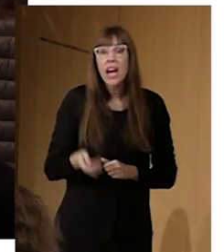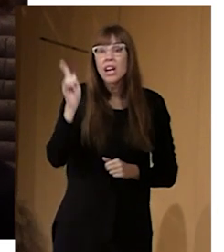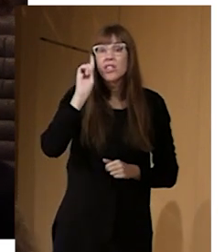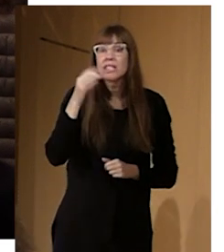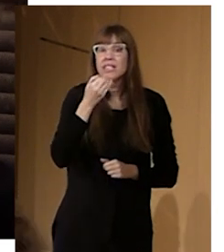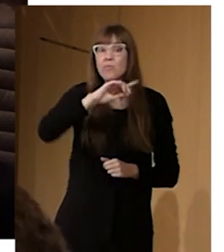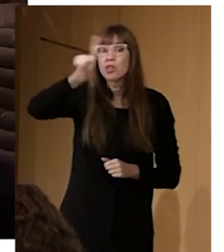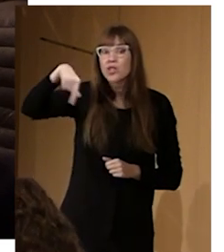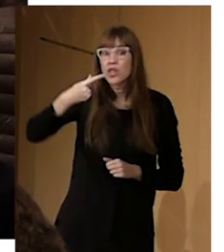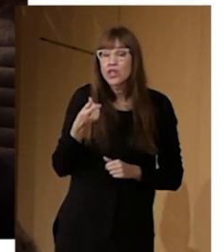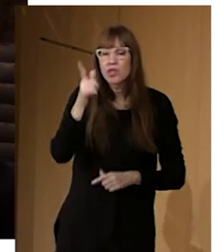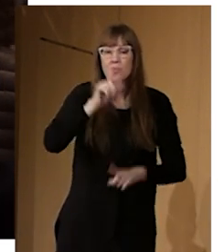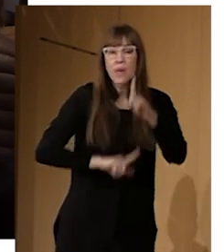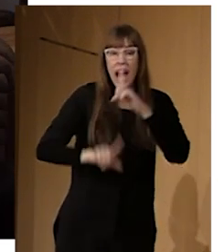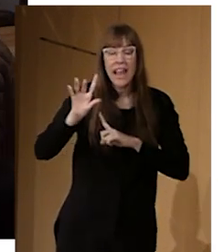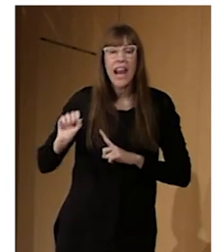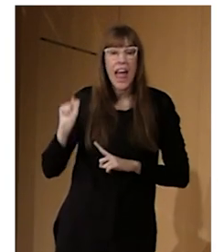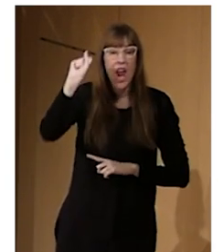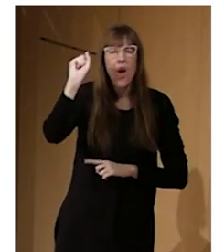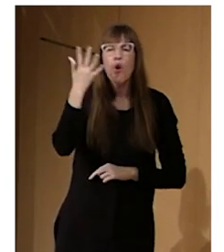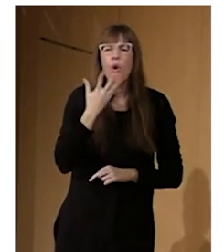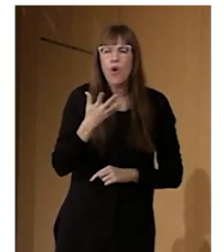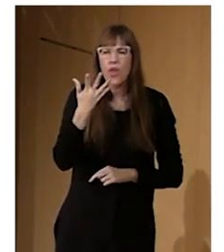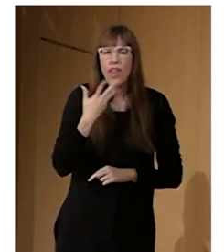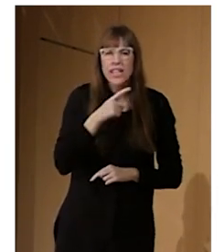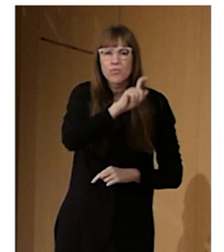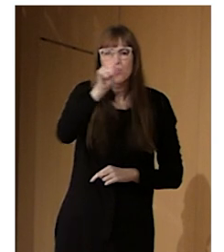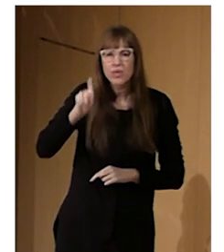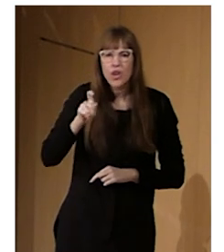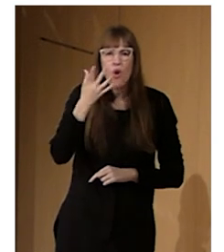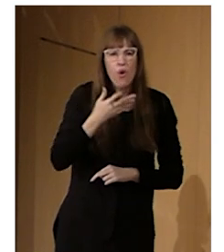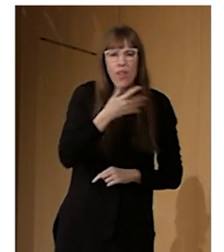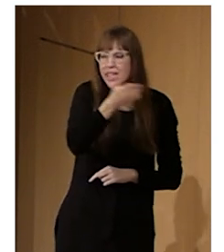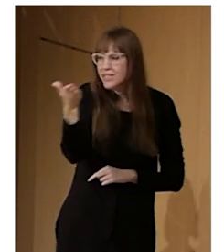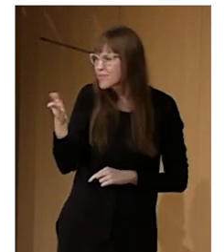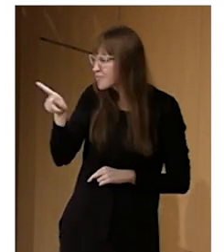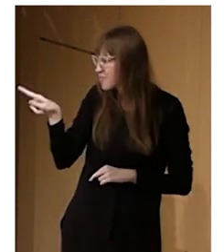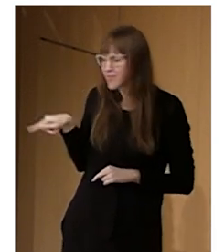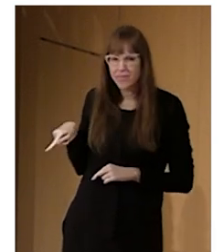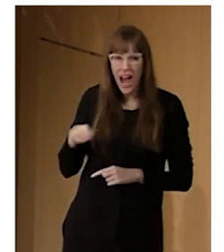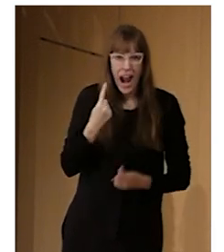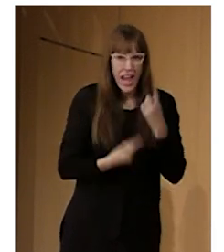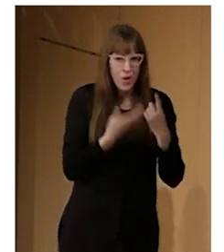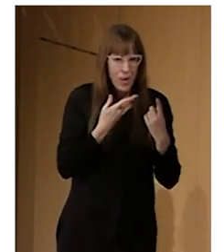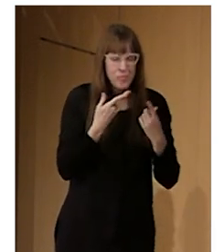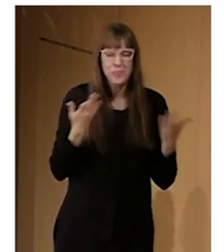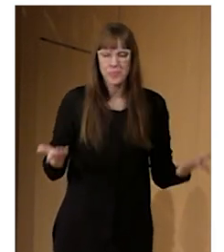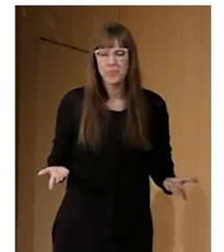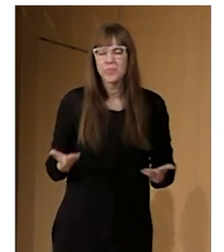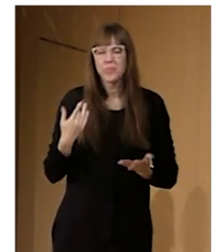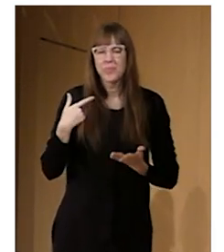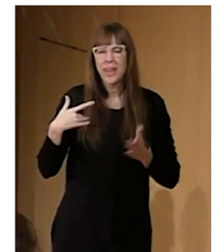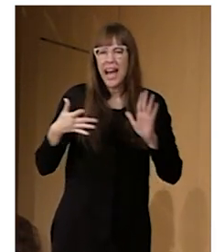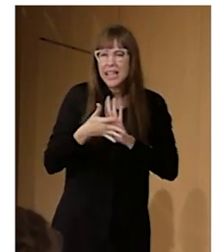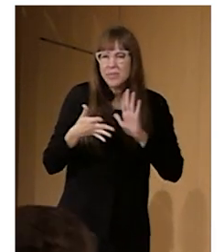viaje del héroe el periplo del héroe alguien lo conoce la mesa voy a intentar explicarlo de